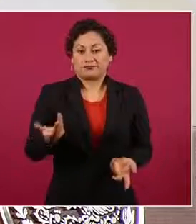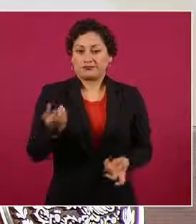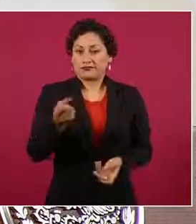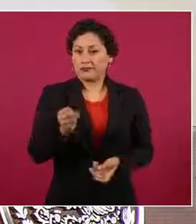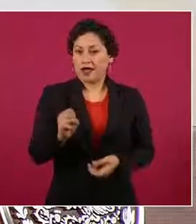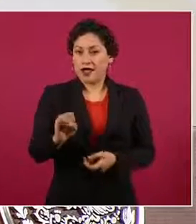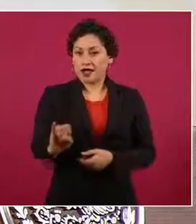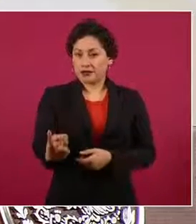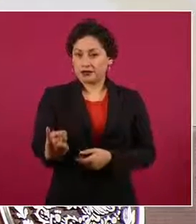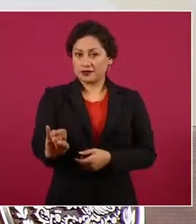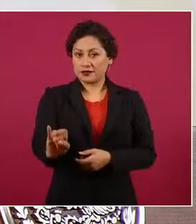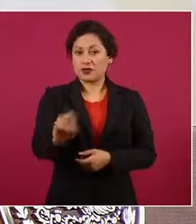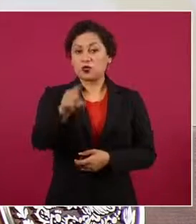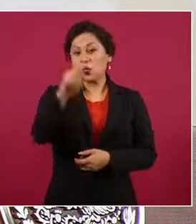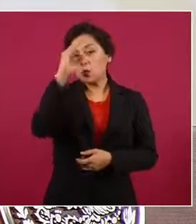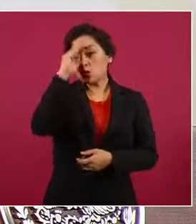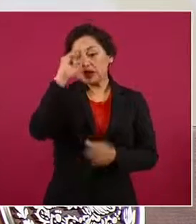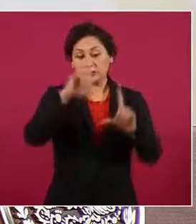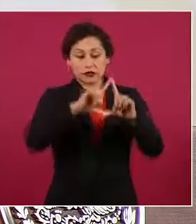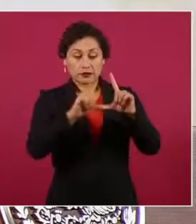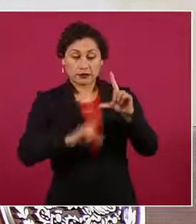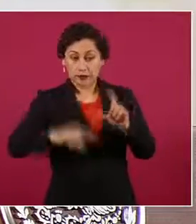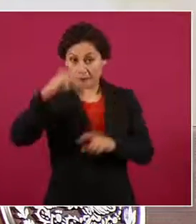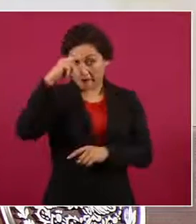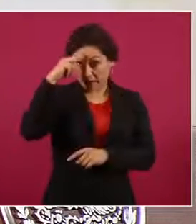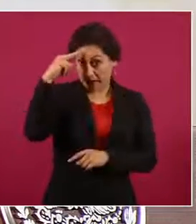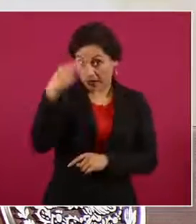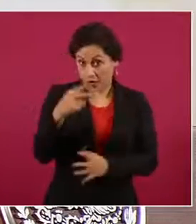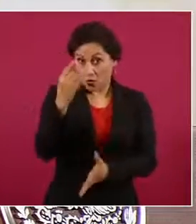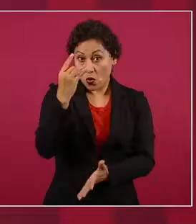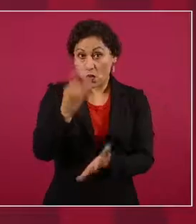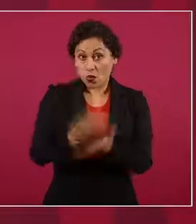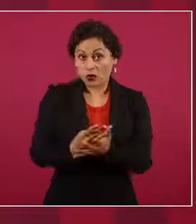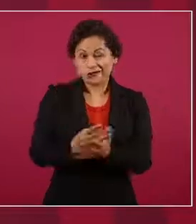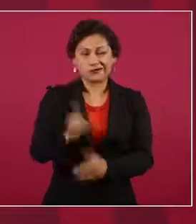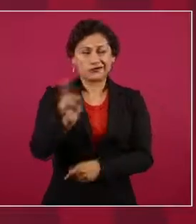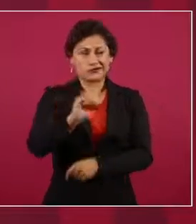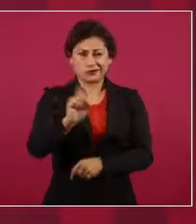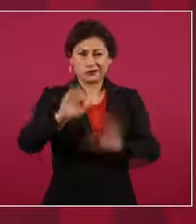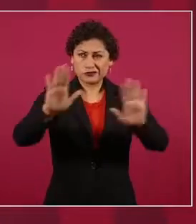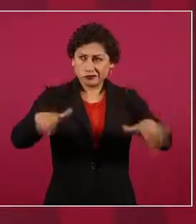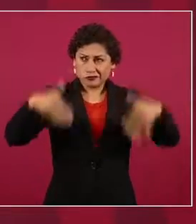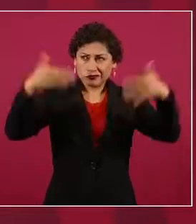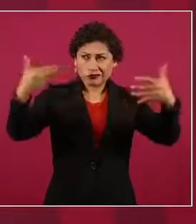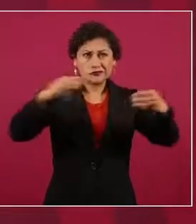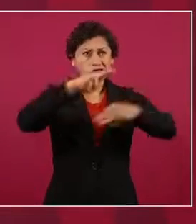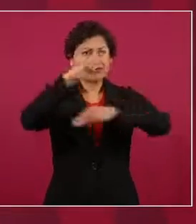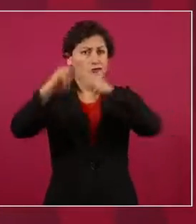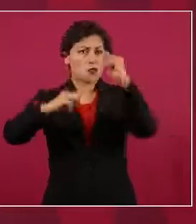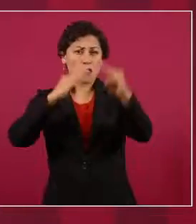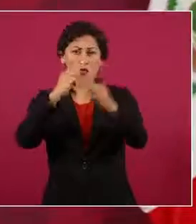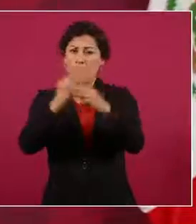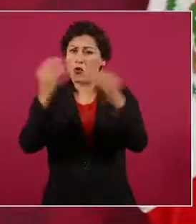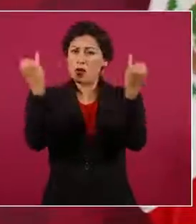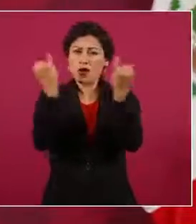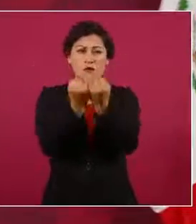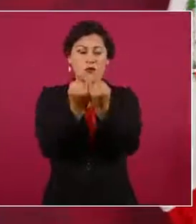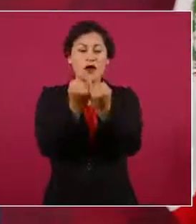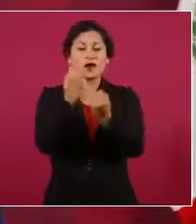no solo en México, en todo el mundo. Van a haber elecciones en noviembre en Estados Unidos y